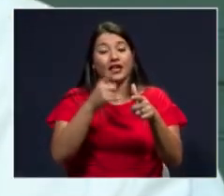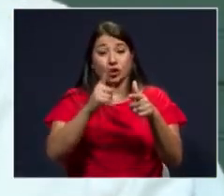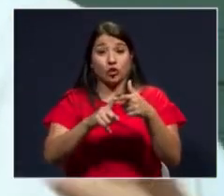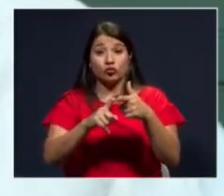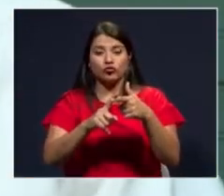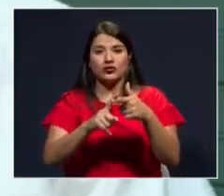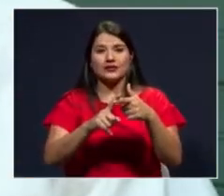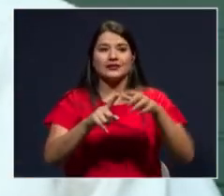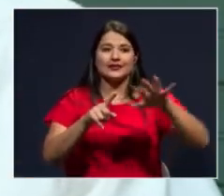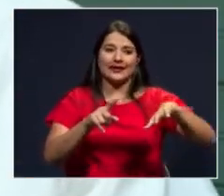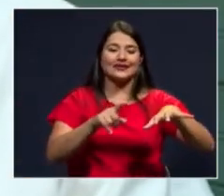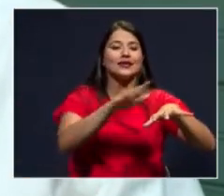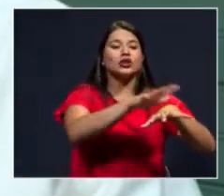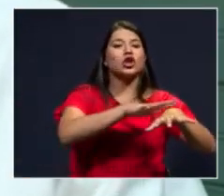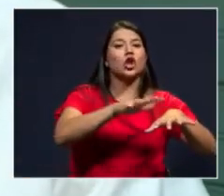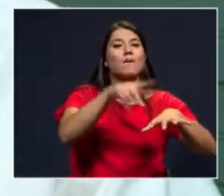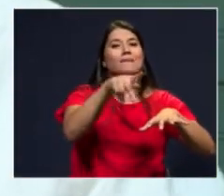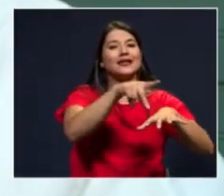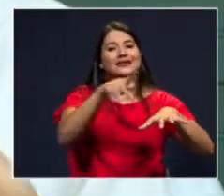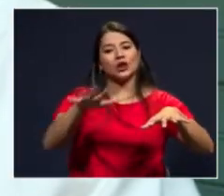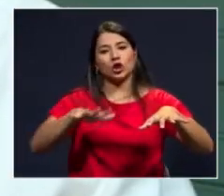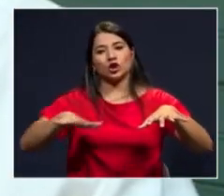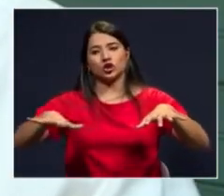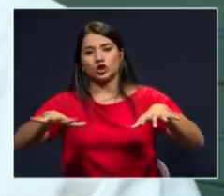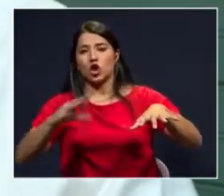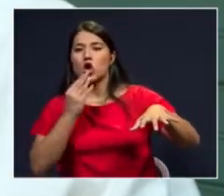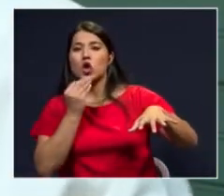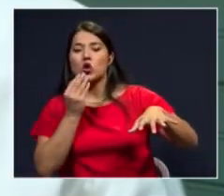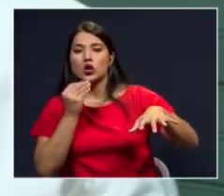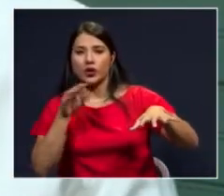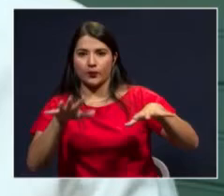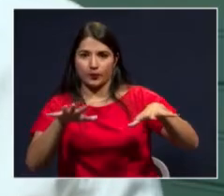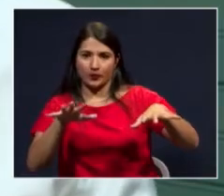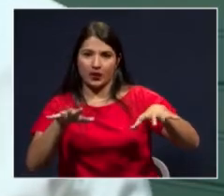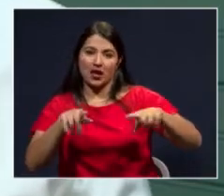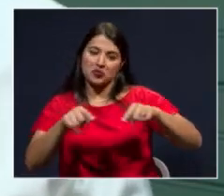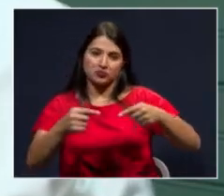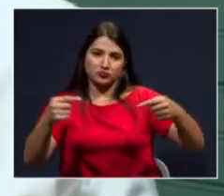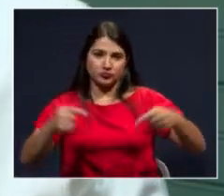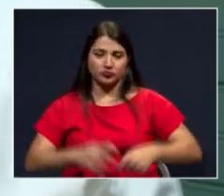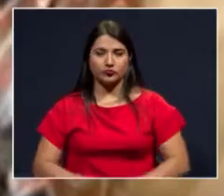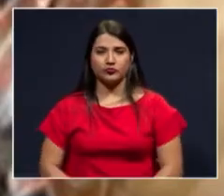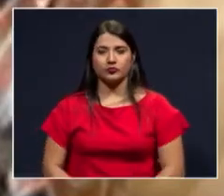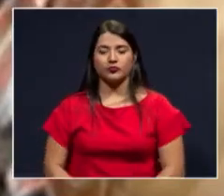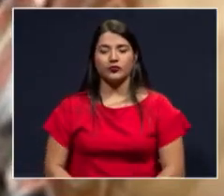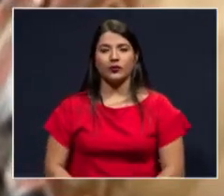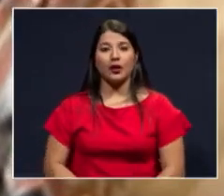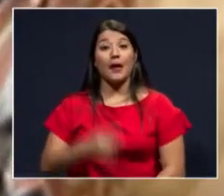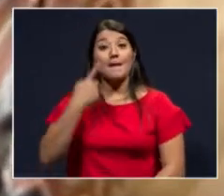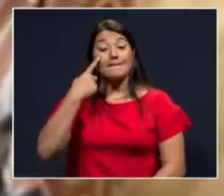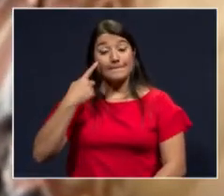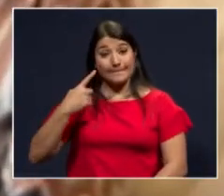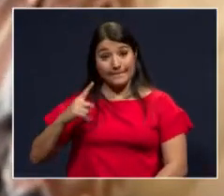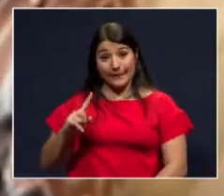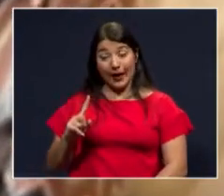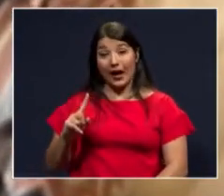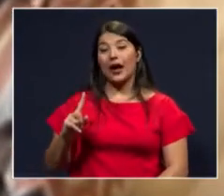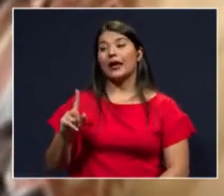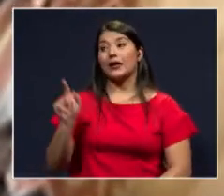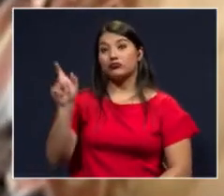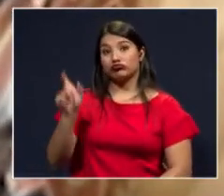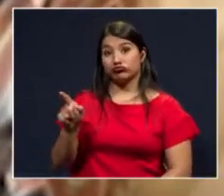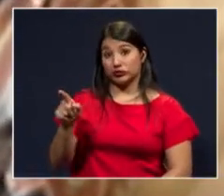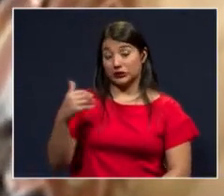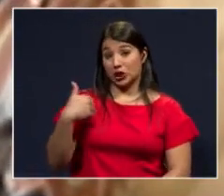que sea palestino y el otro que sea judío, aunque esté en disputa. Para Barrios, la detención de esta